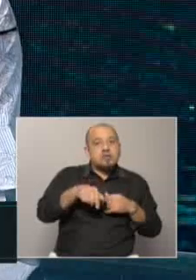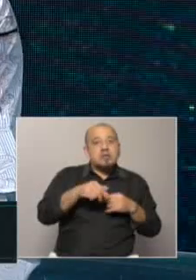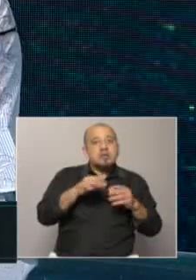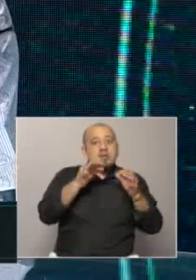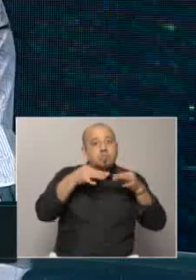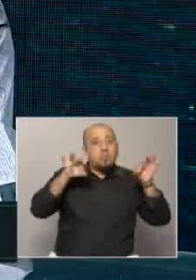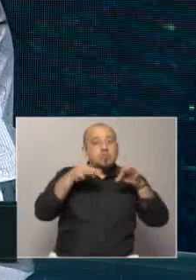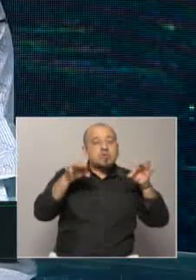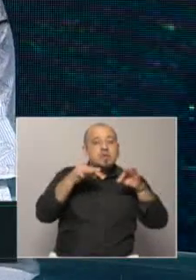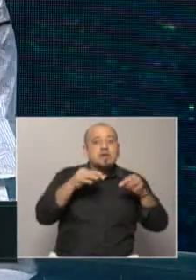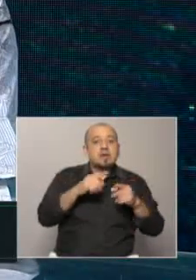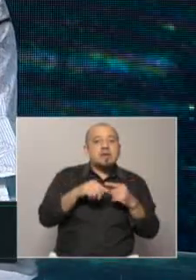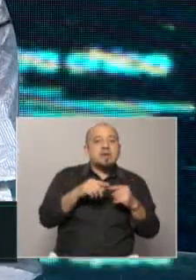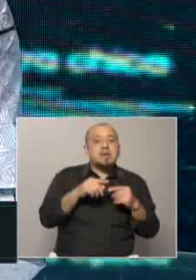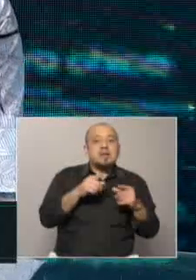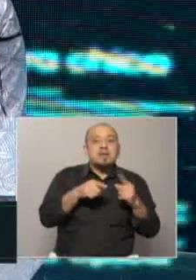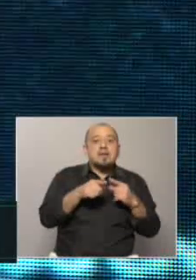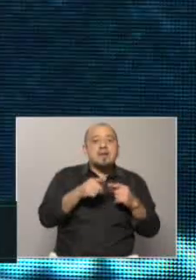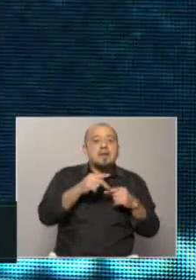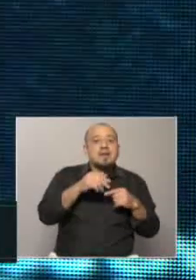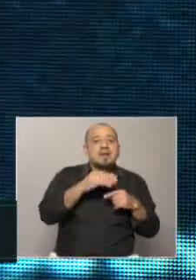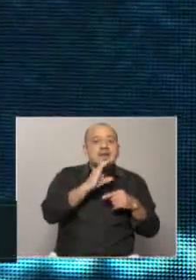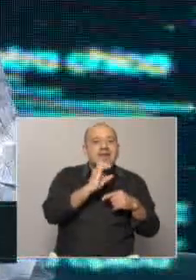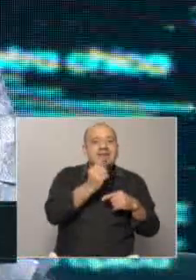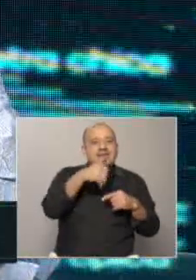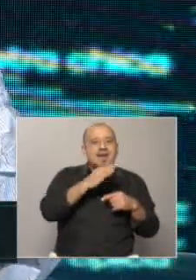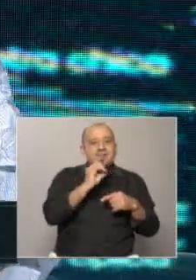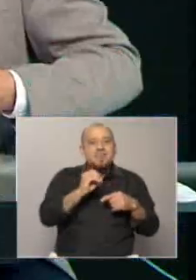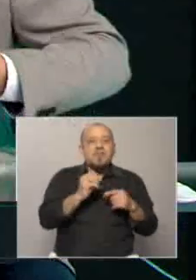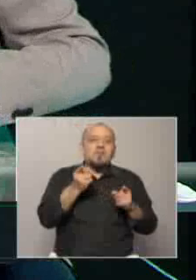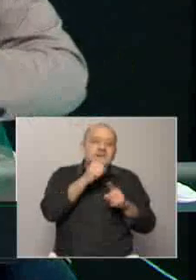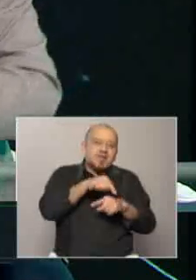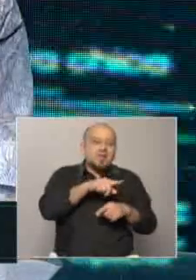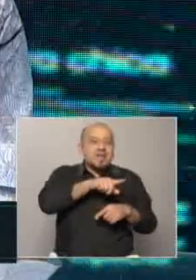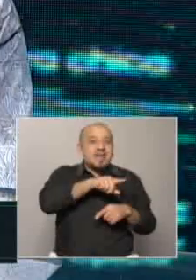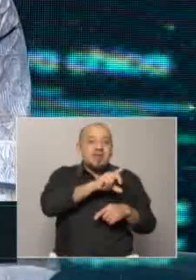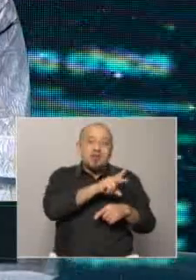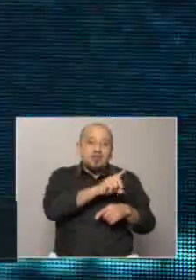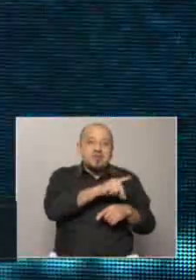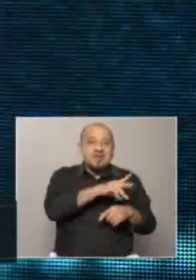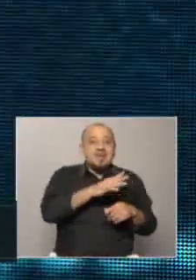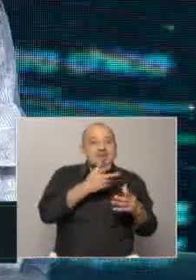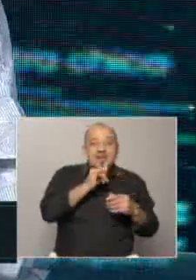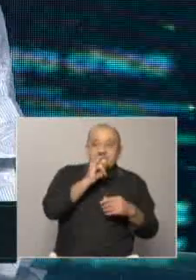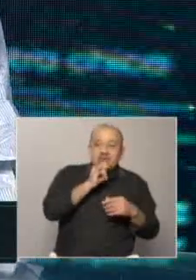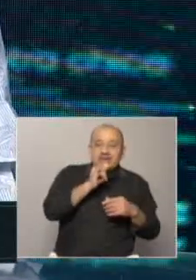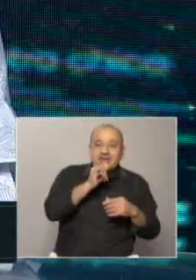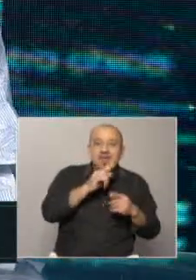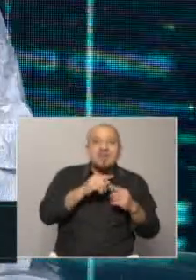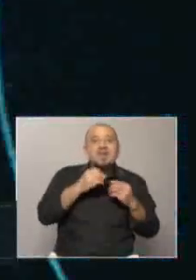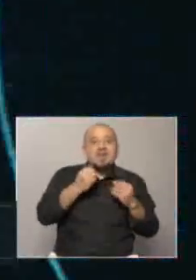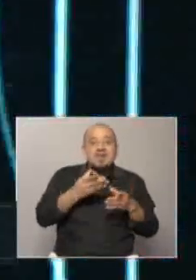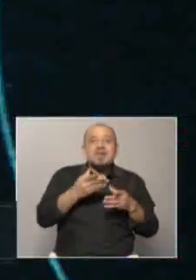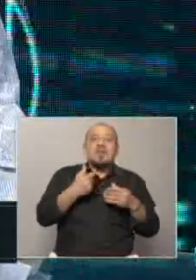programa de música. Dice, sería como el Noelia Campo del 12. Y quería contar porque bastante lo voy más a feo, hacer. ¿No? No, Carlito, porque verdad, lo no